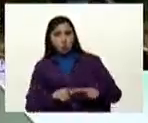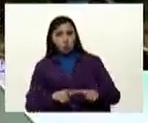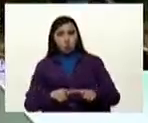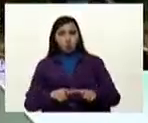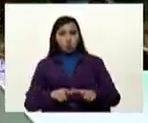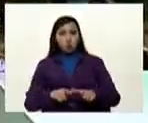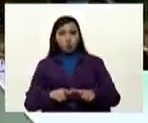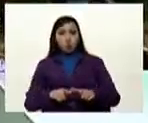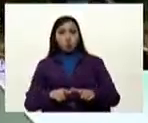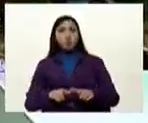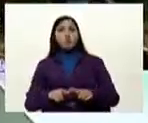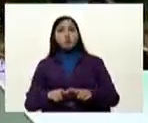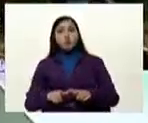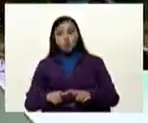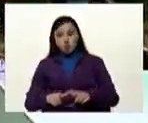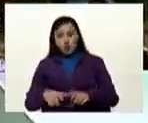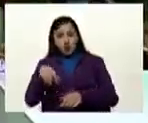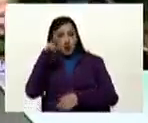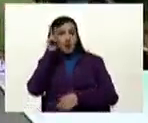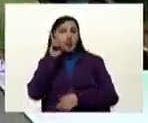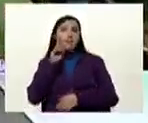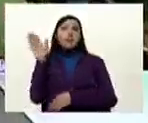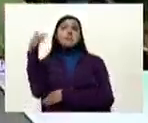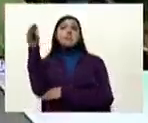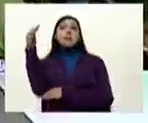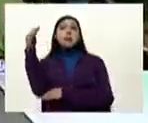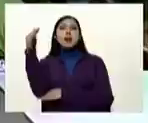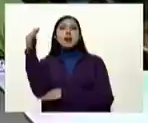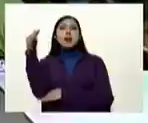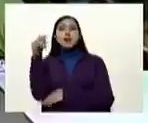estandarte limpio e invencible